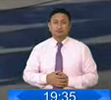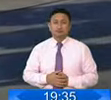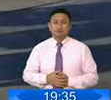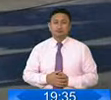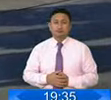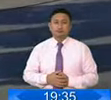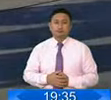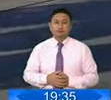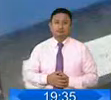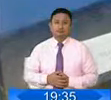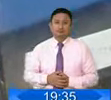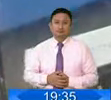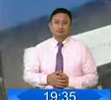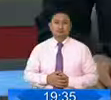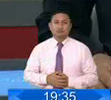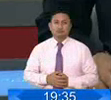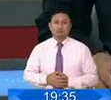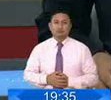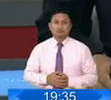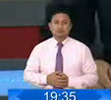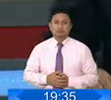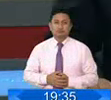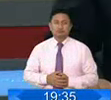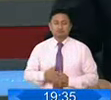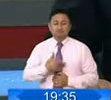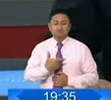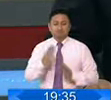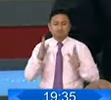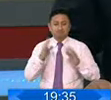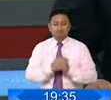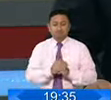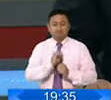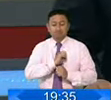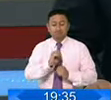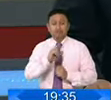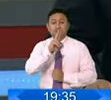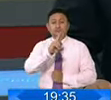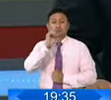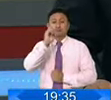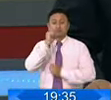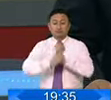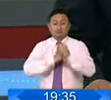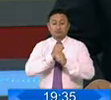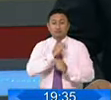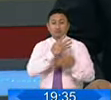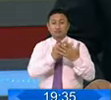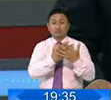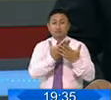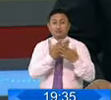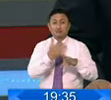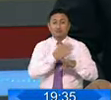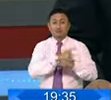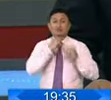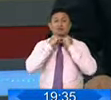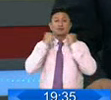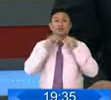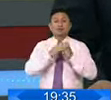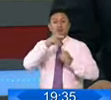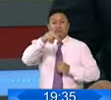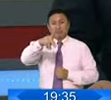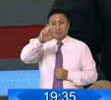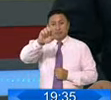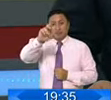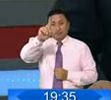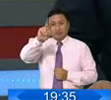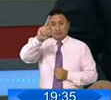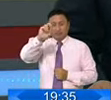Marcela Constante Brito. Mucha atención, sentencian a 20 años de prisión al sacerdote Pedro Vicente G.